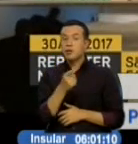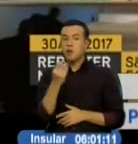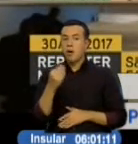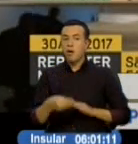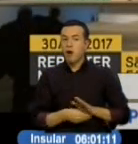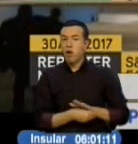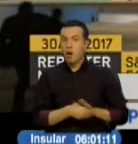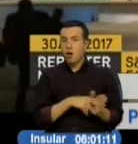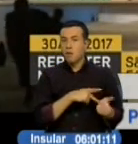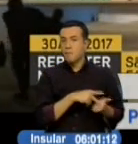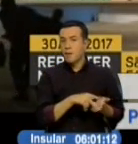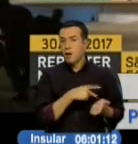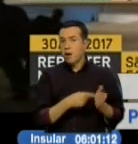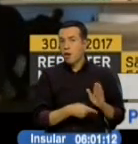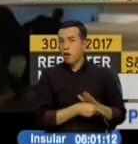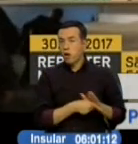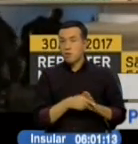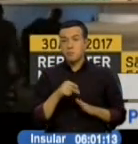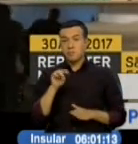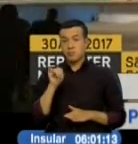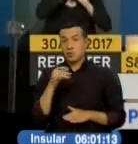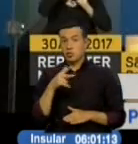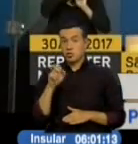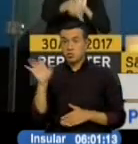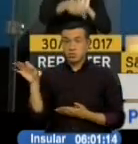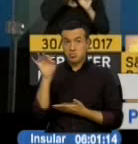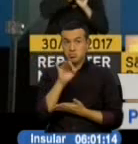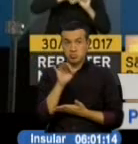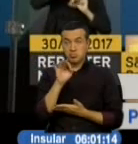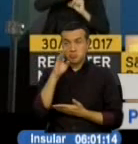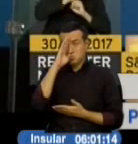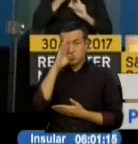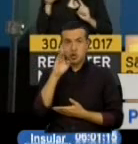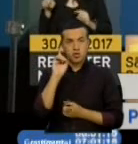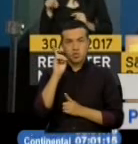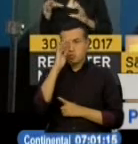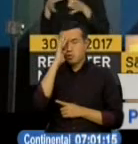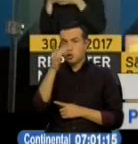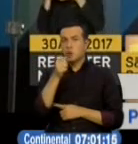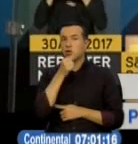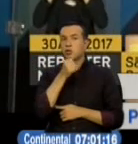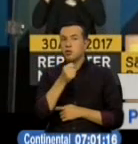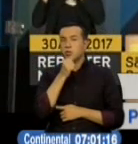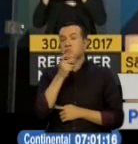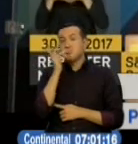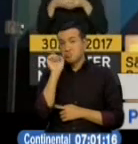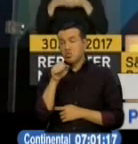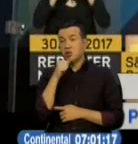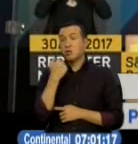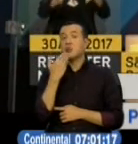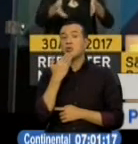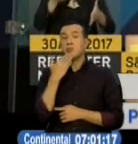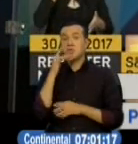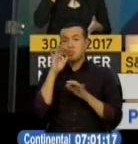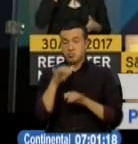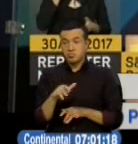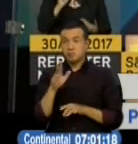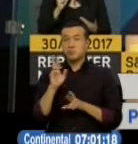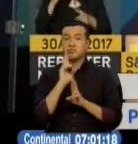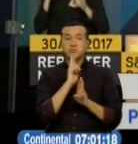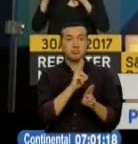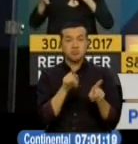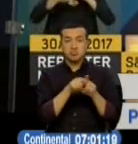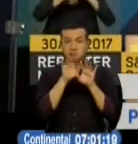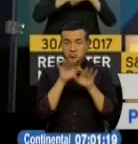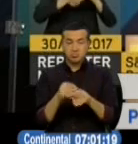pagado sobornos. Michel Temer no será obligado a presentarse en la policía, ya que el interrogatorio podrá ser enviado por escrito y respondido de la